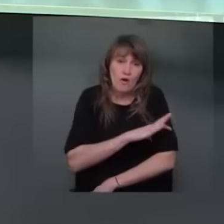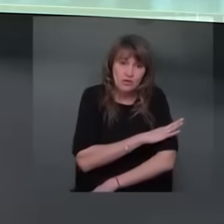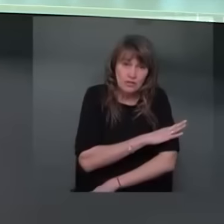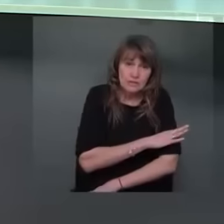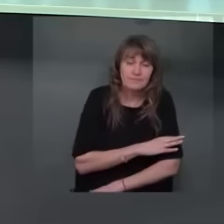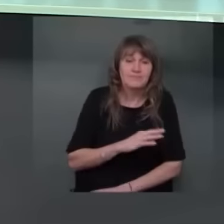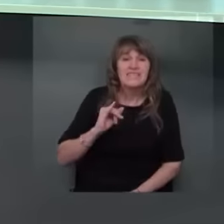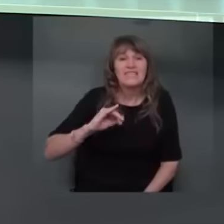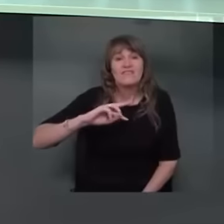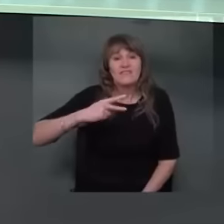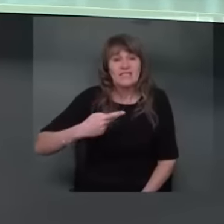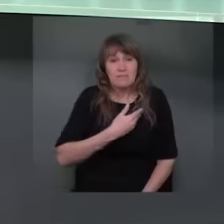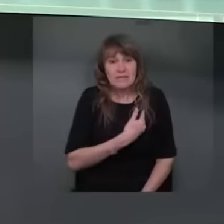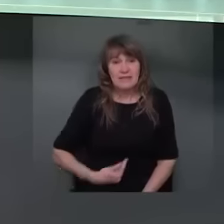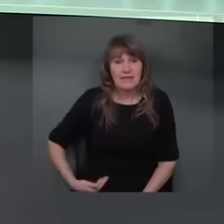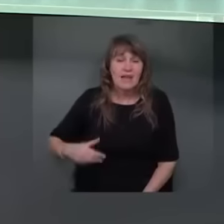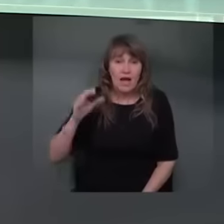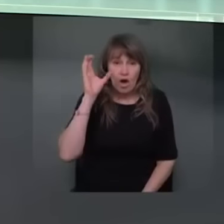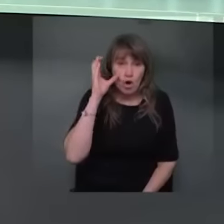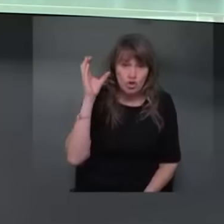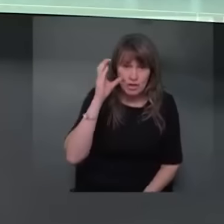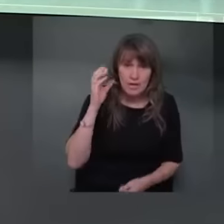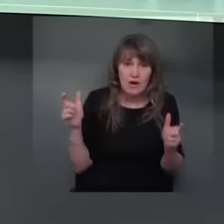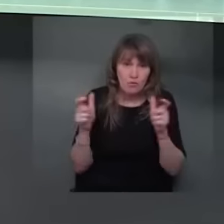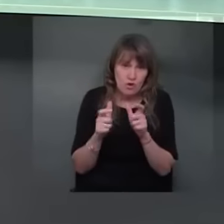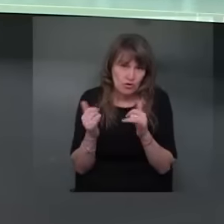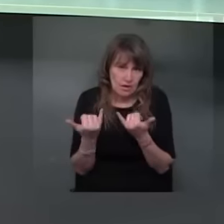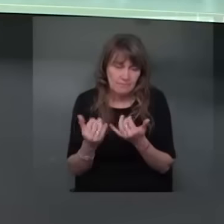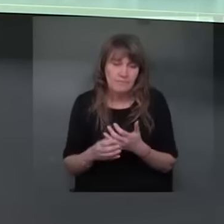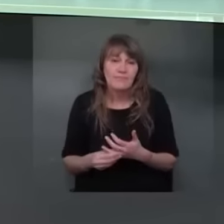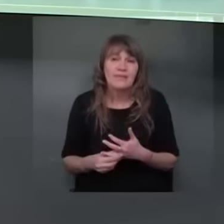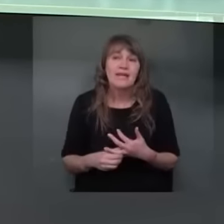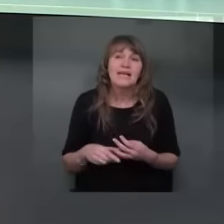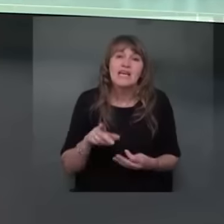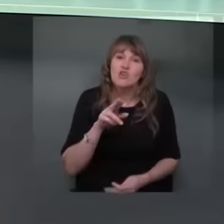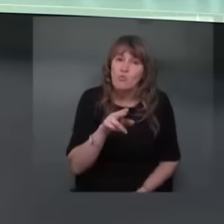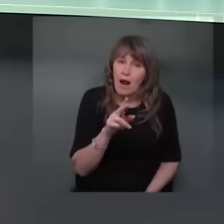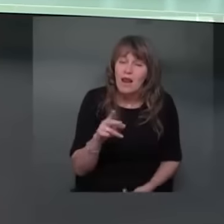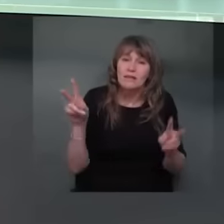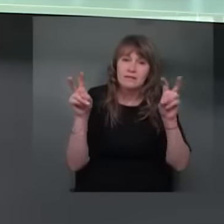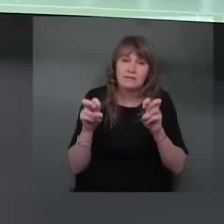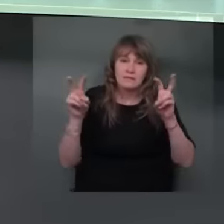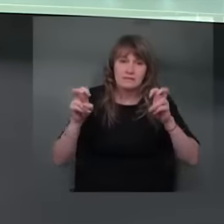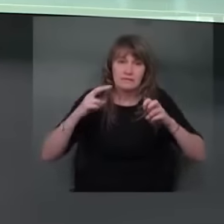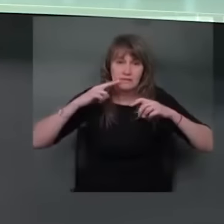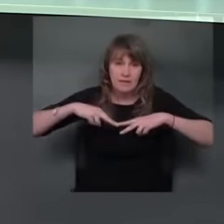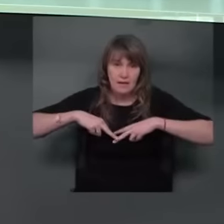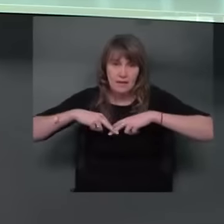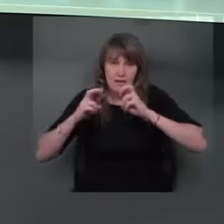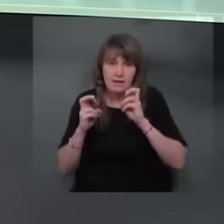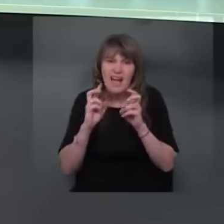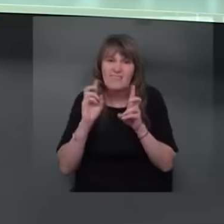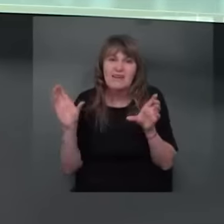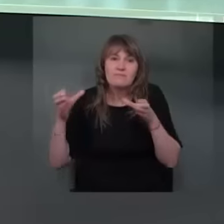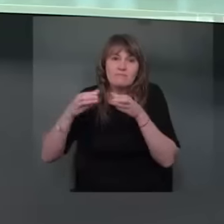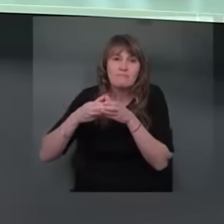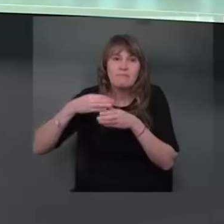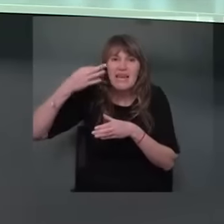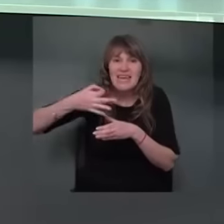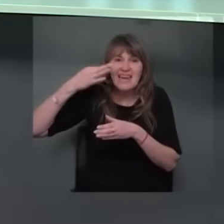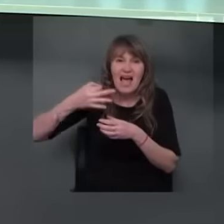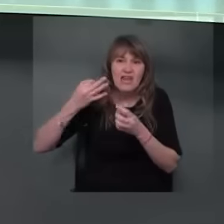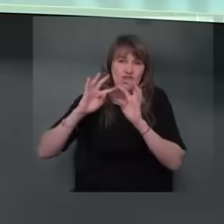vicepresidencia Carolina Cos De todas formas perira señaló que el tema volverá a analizarse en el plenario de la fuerza